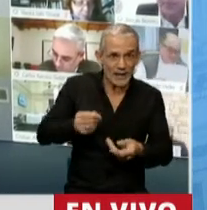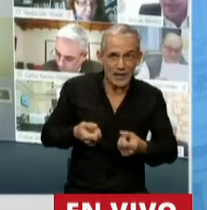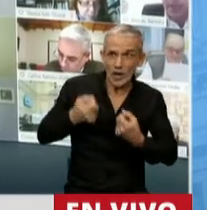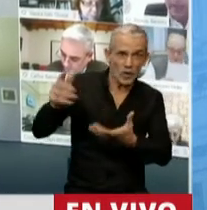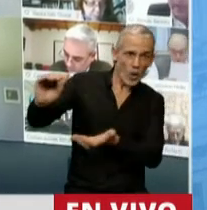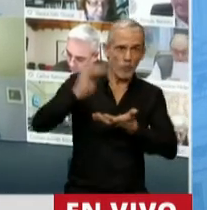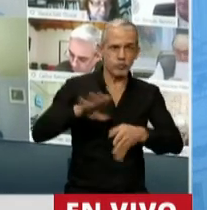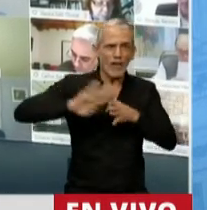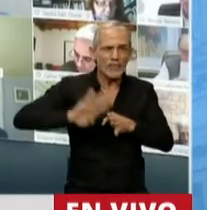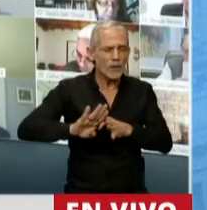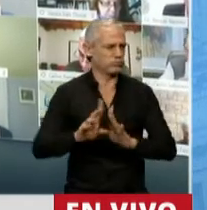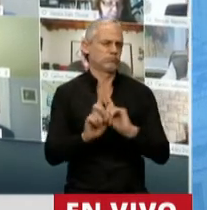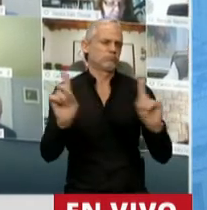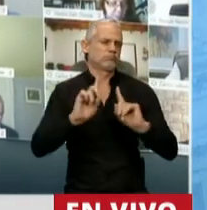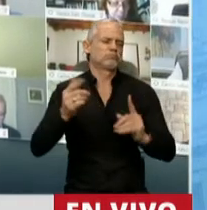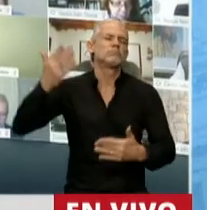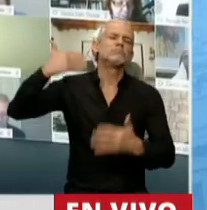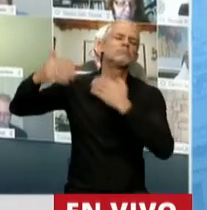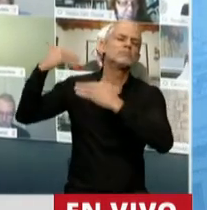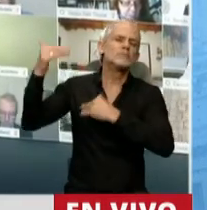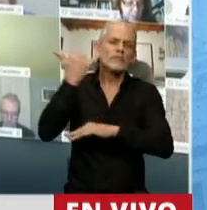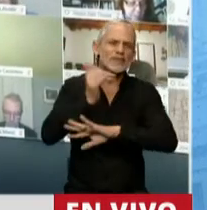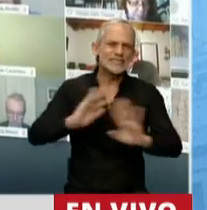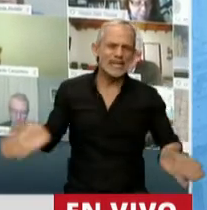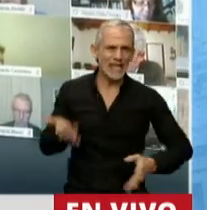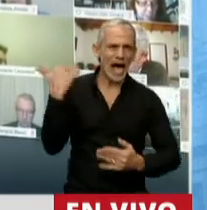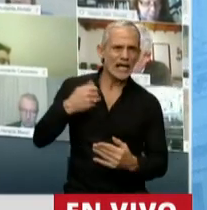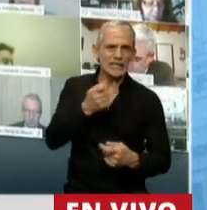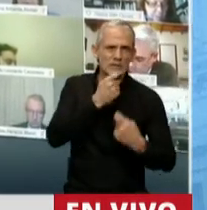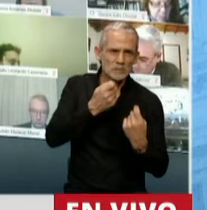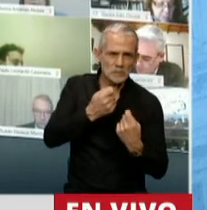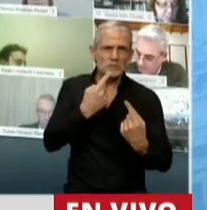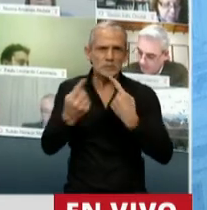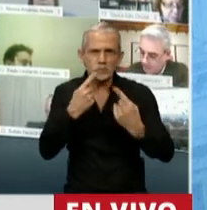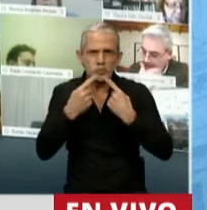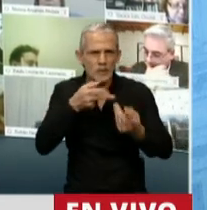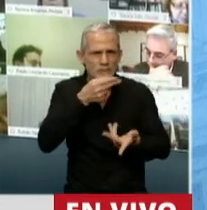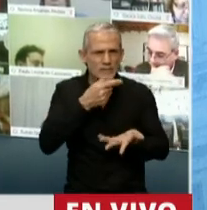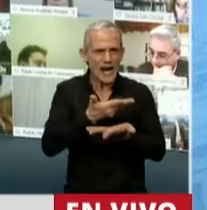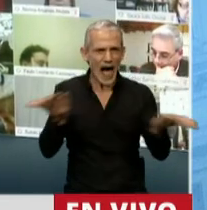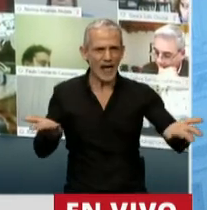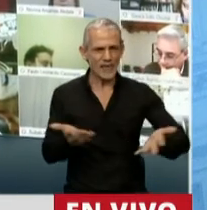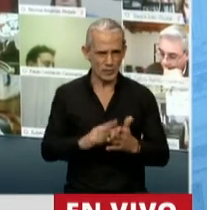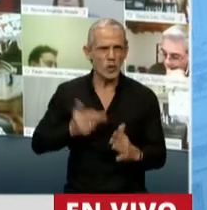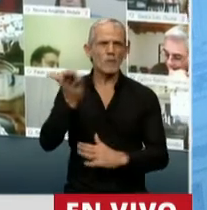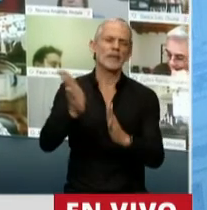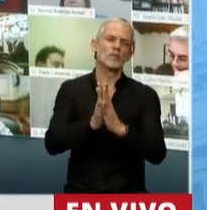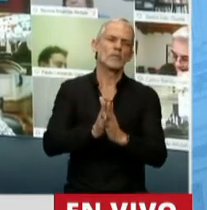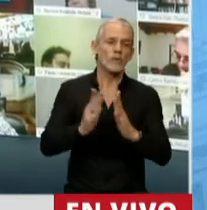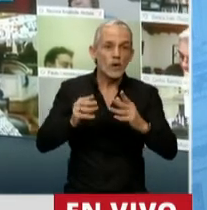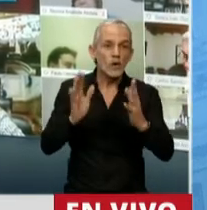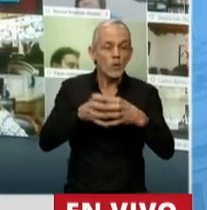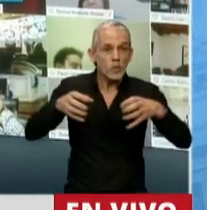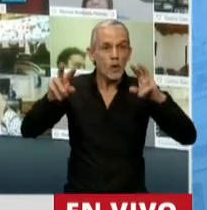Cambiemos, nació mucho antes, nos entregaron un país sin estadísticas. Entonces yo lo que les pido, por favor, al justicialismo,